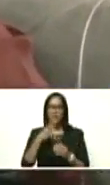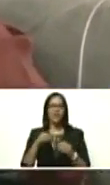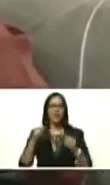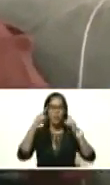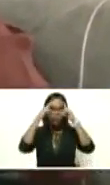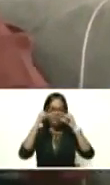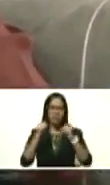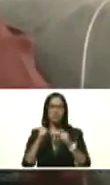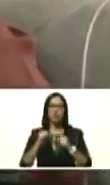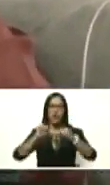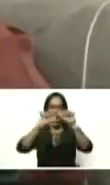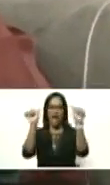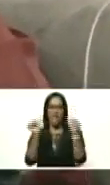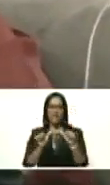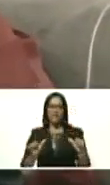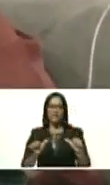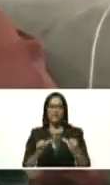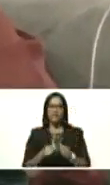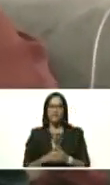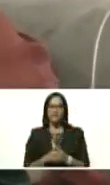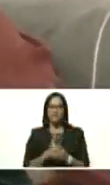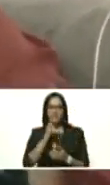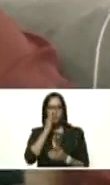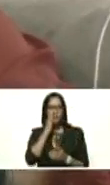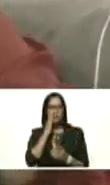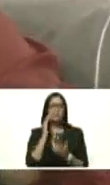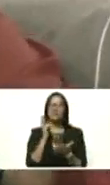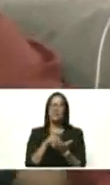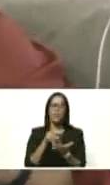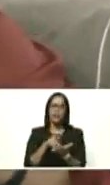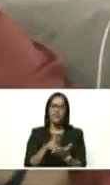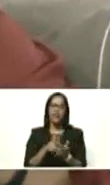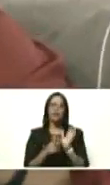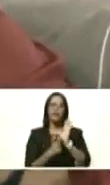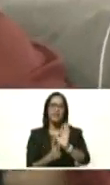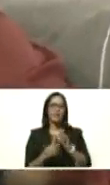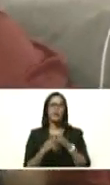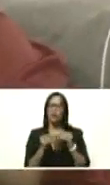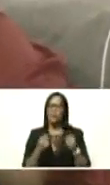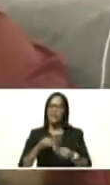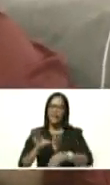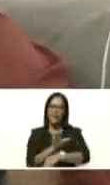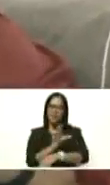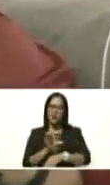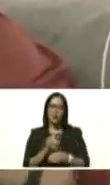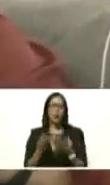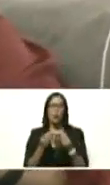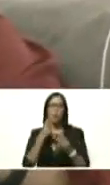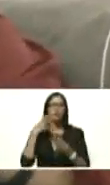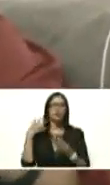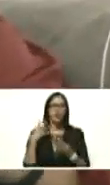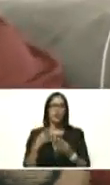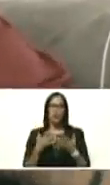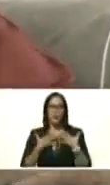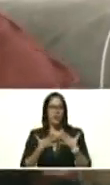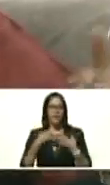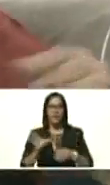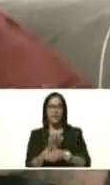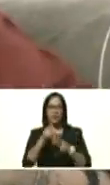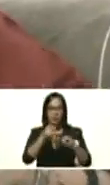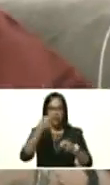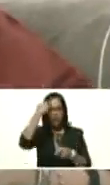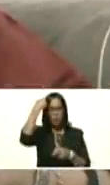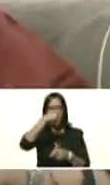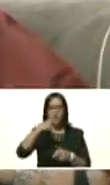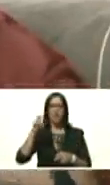artística, siempre usted va a estar representado por todas mis canciones. Con mucho orgullo para mí cantarle a usted y al pueblo de